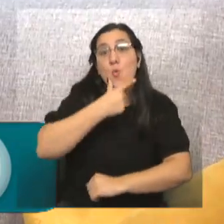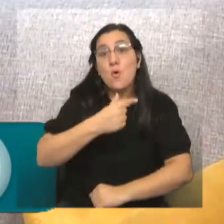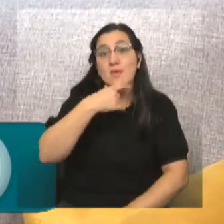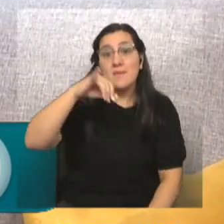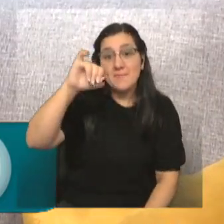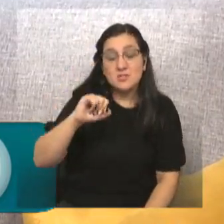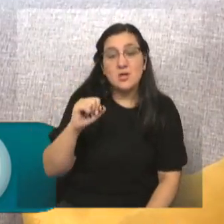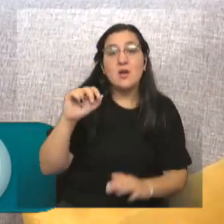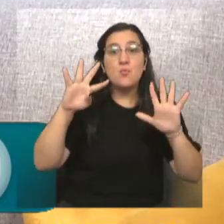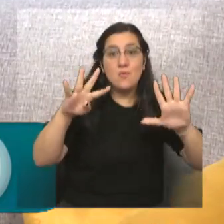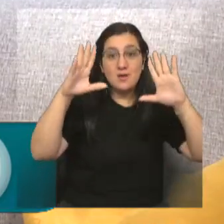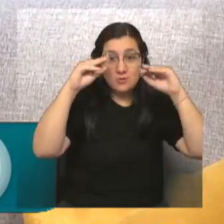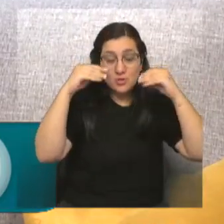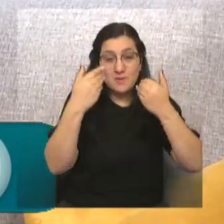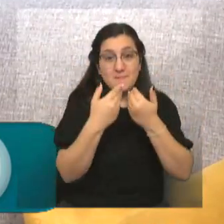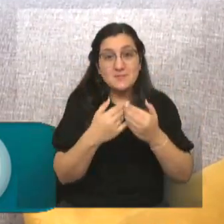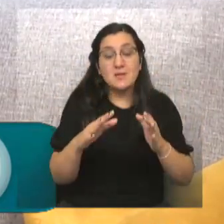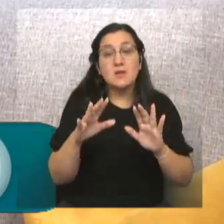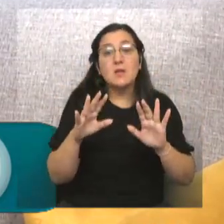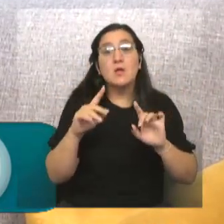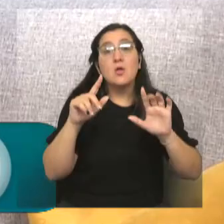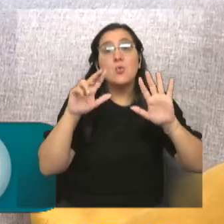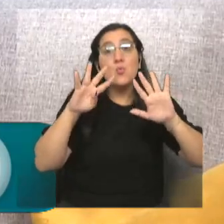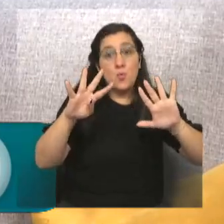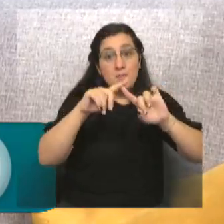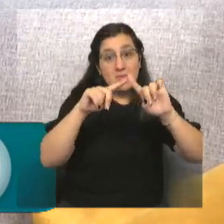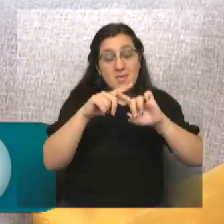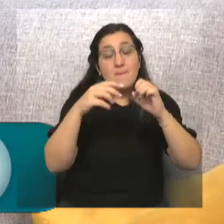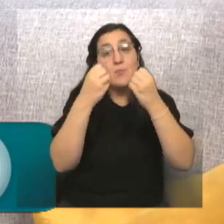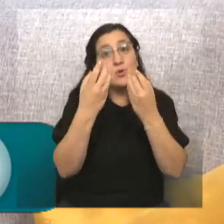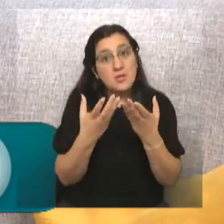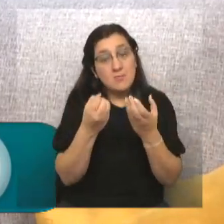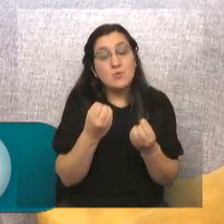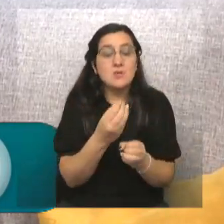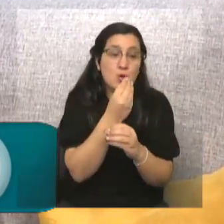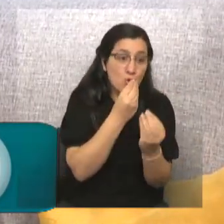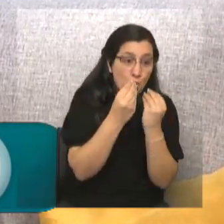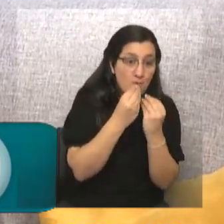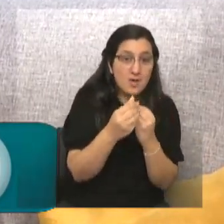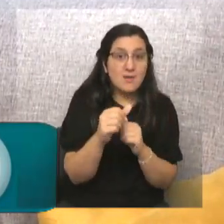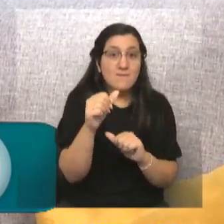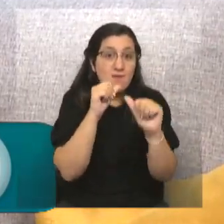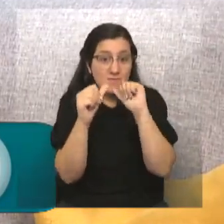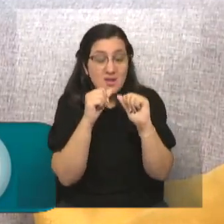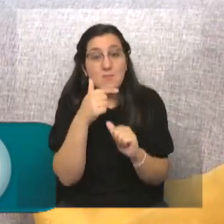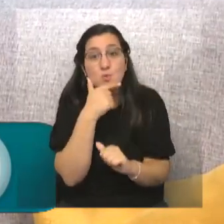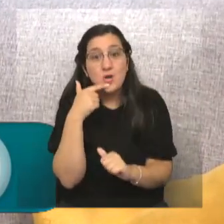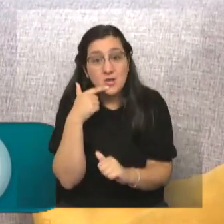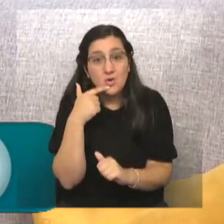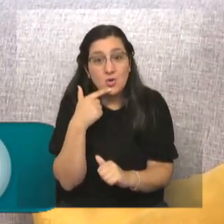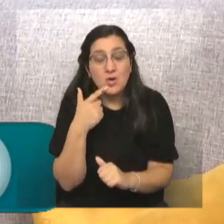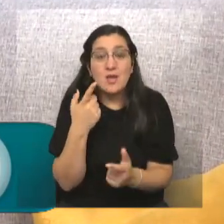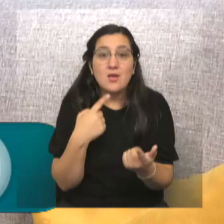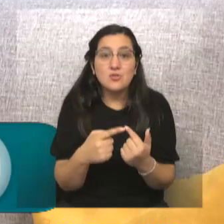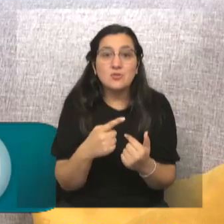mayo, 21 horas, para arrancar 21:30. ¿Por qué? Correcto. Porque en lo de Silverio se puede comer, se puede beber. Y entonces, muy rico. Claro, muy rico también.